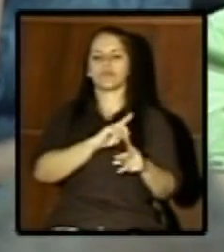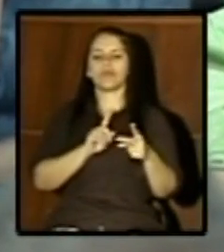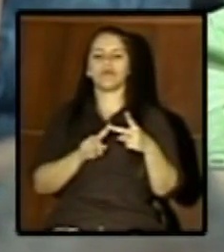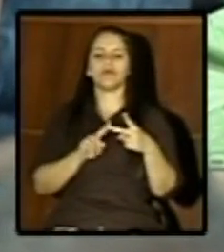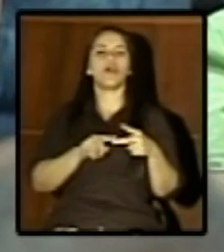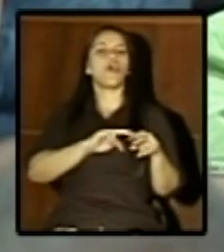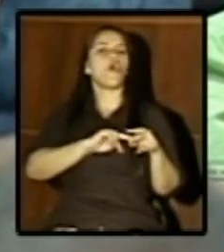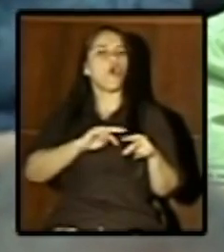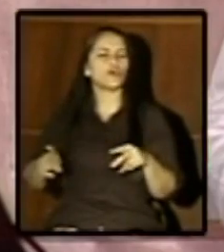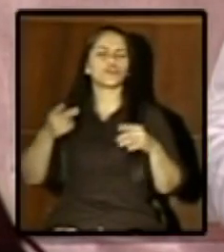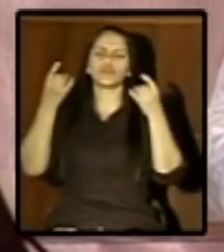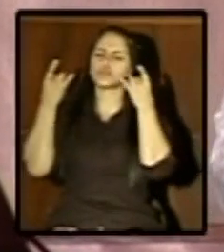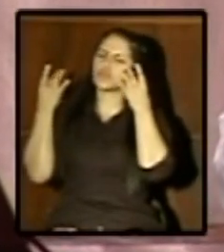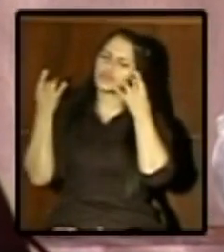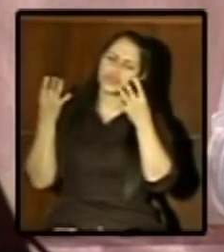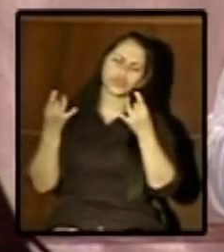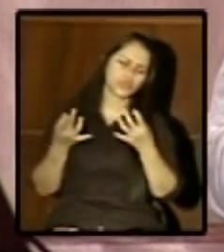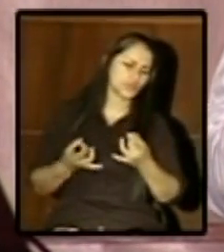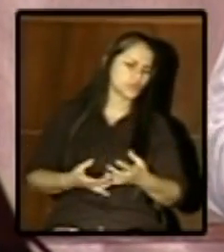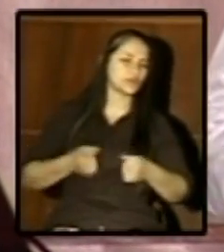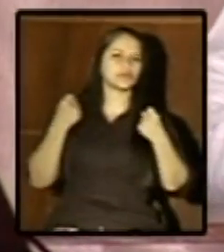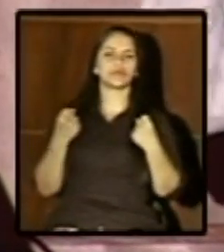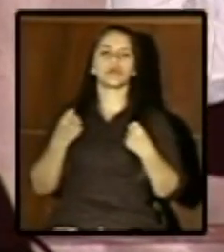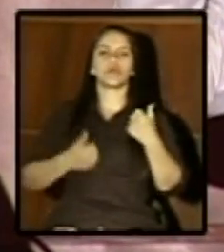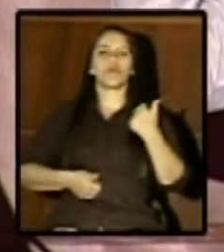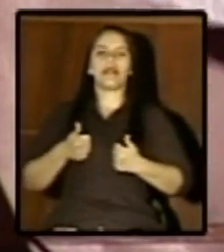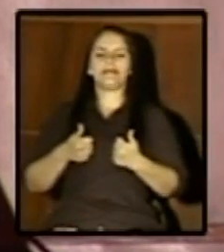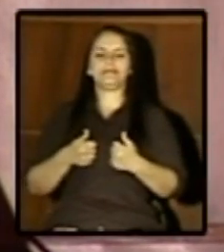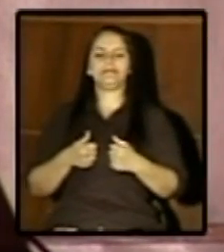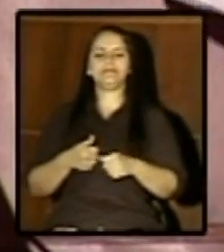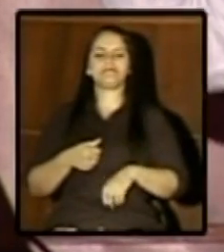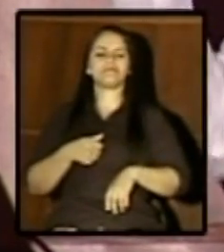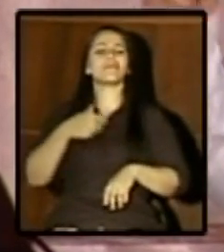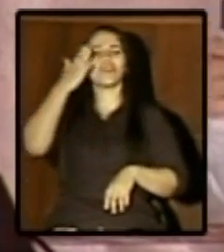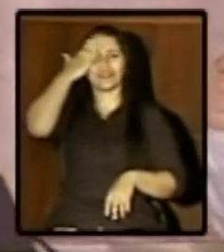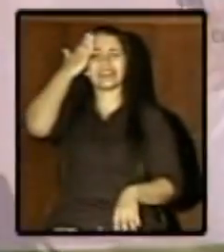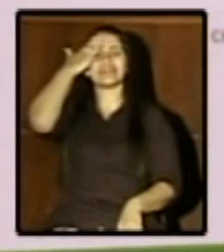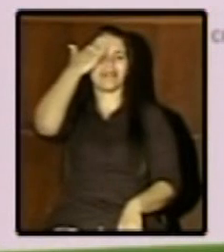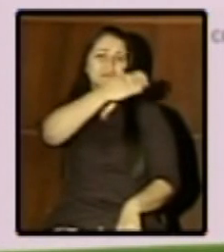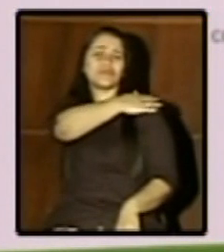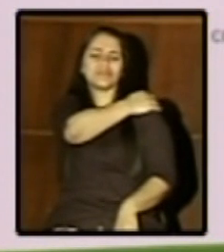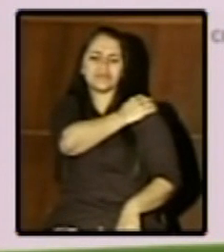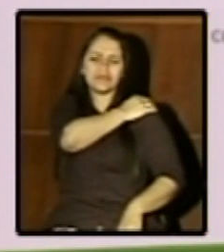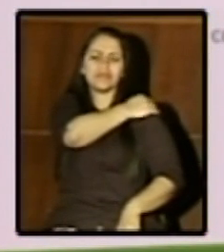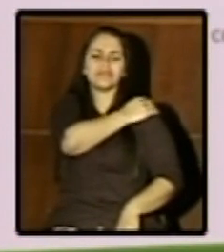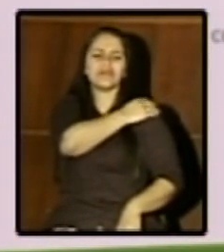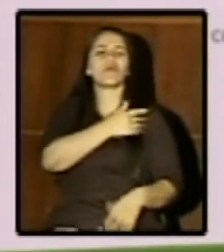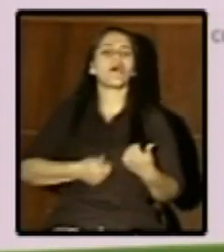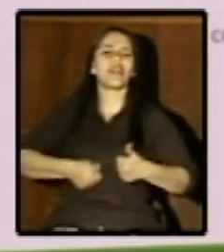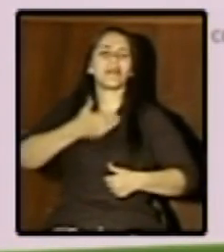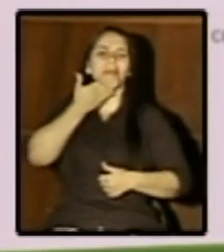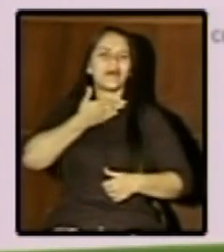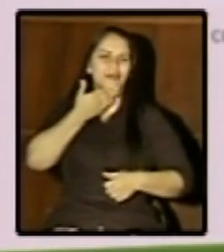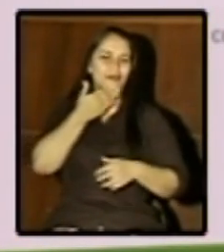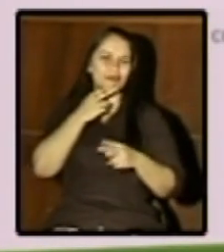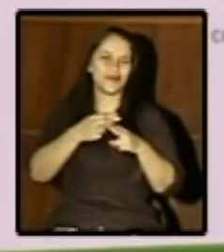pues que vean que faltan muchas cosas, pero para terminar, quería mencionarles otro de los dolores clásicos, como es